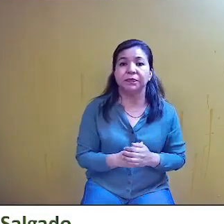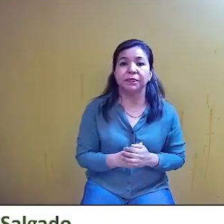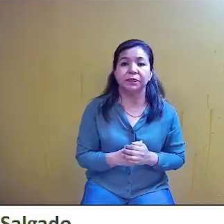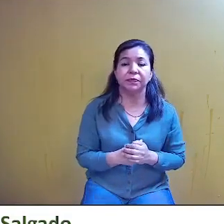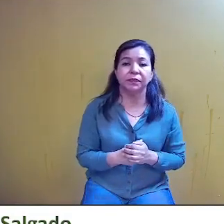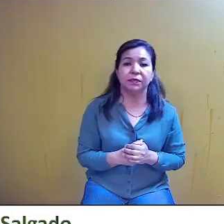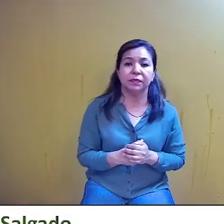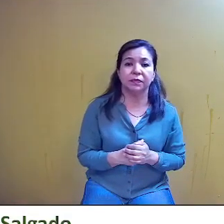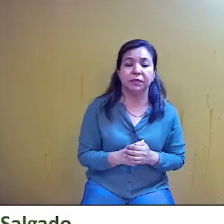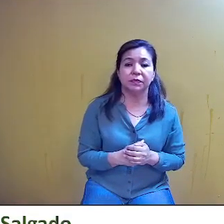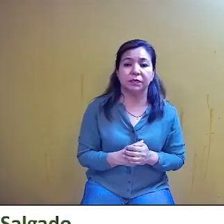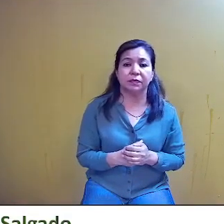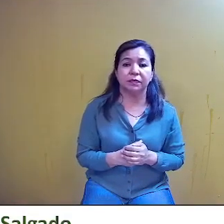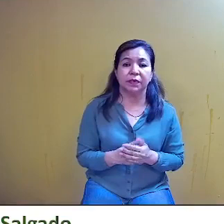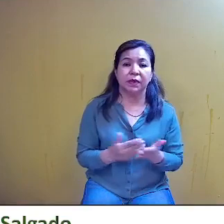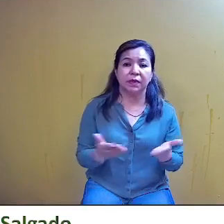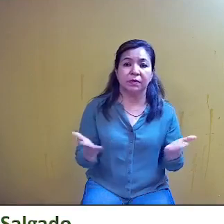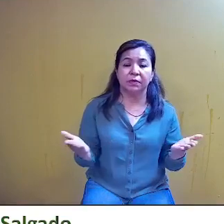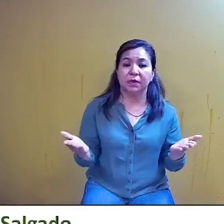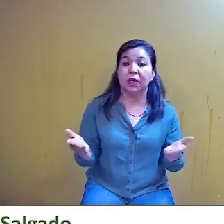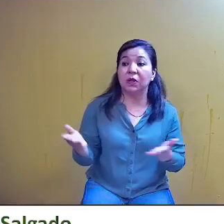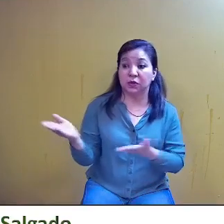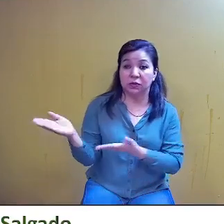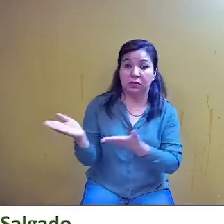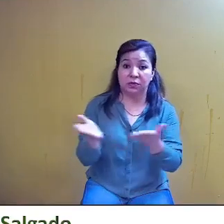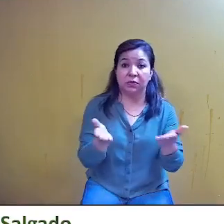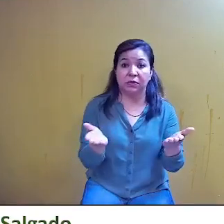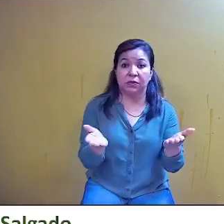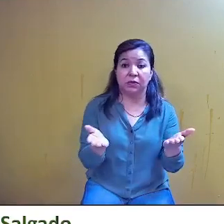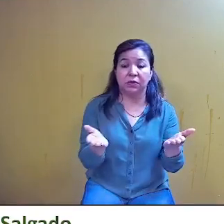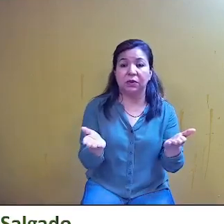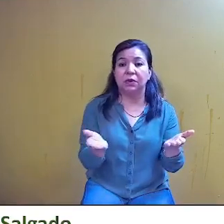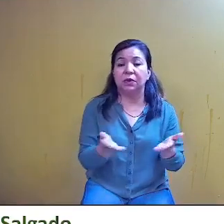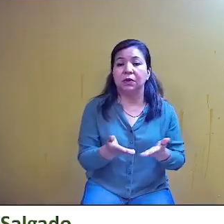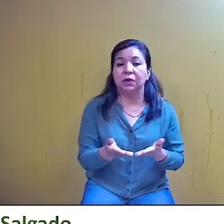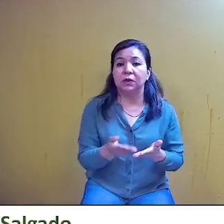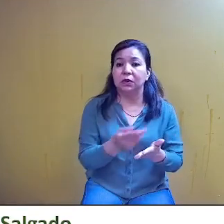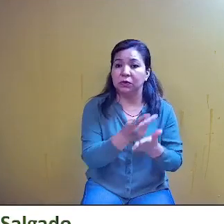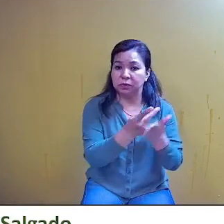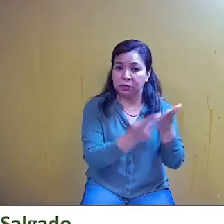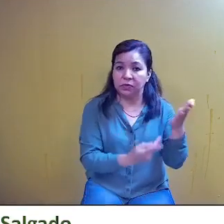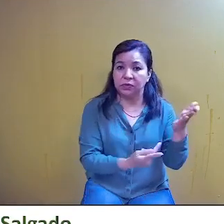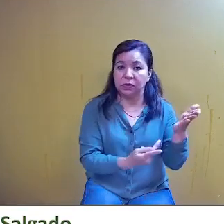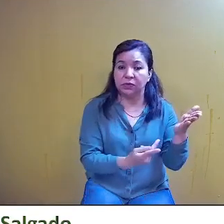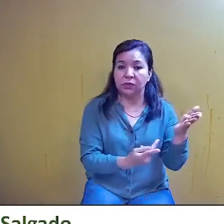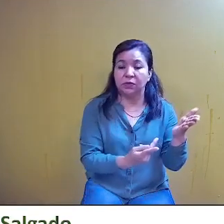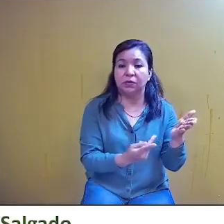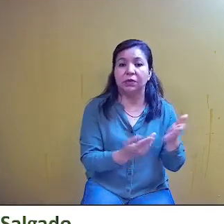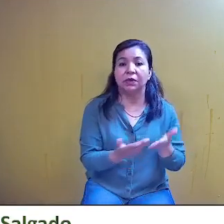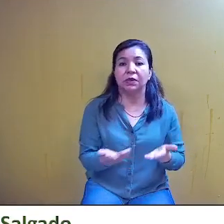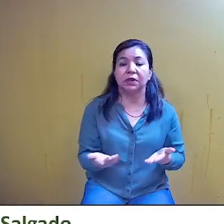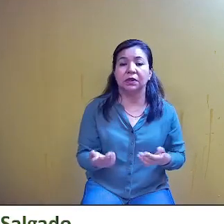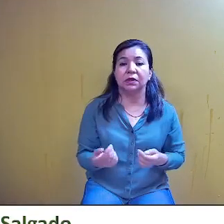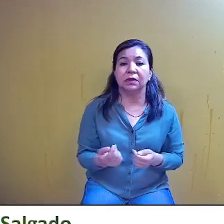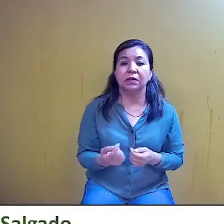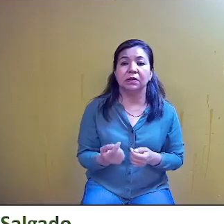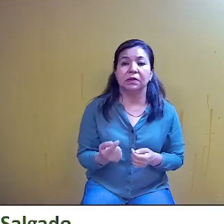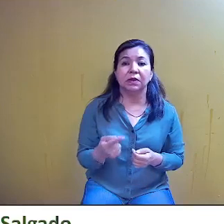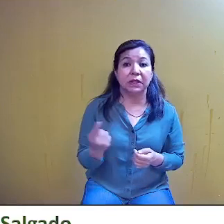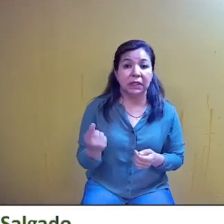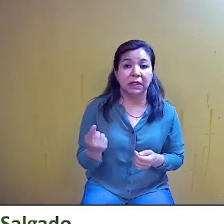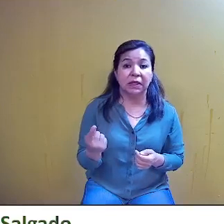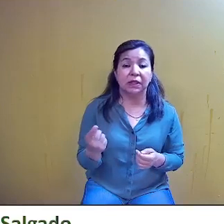La propuesta presentada por la compañera ponente esencialmente propone que la